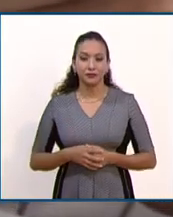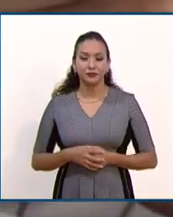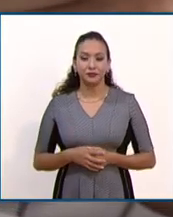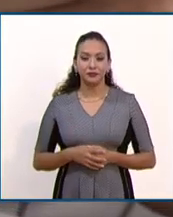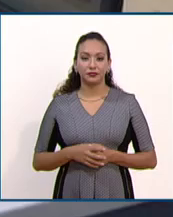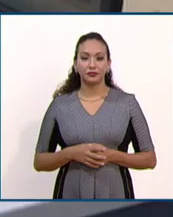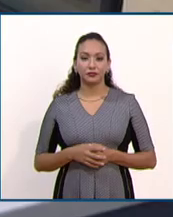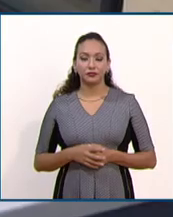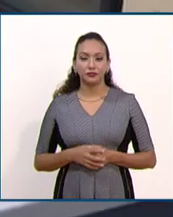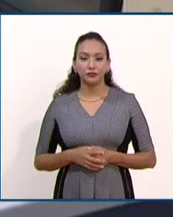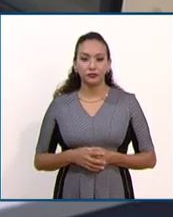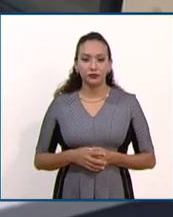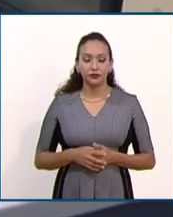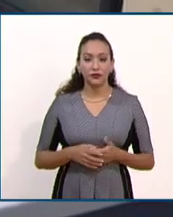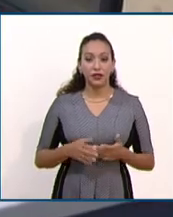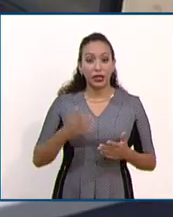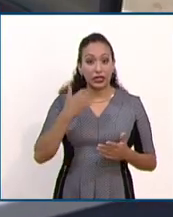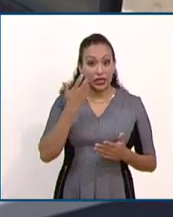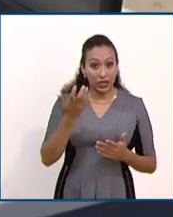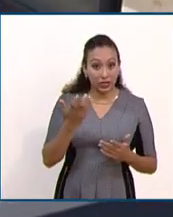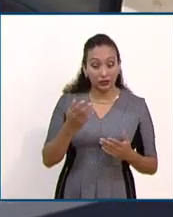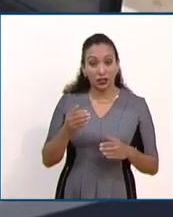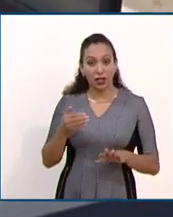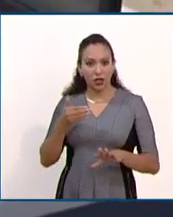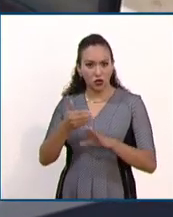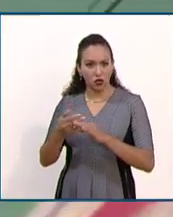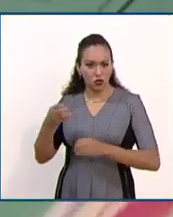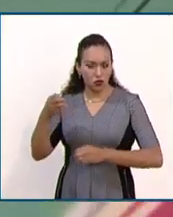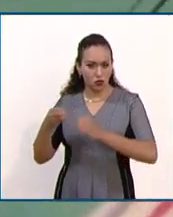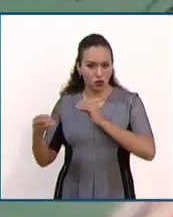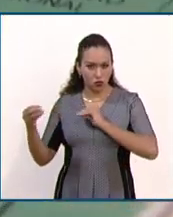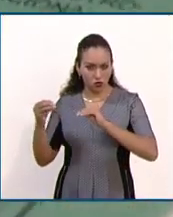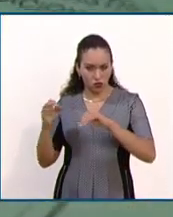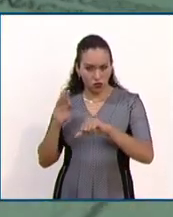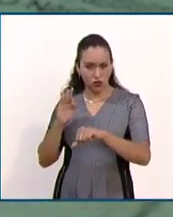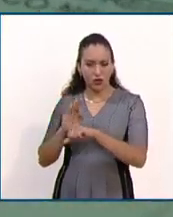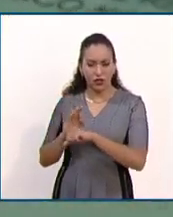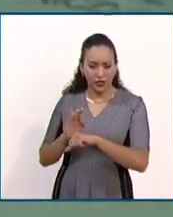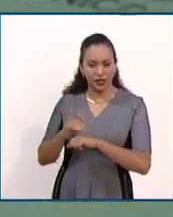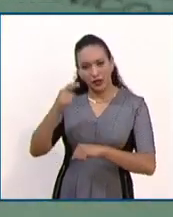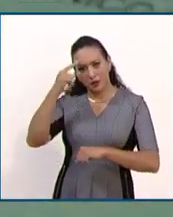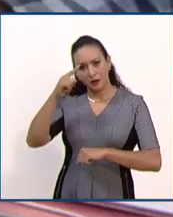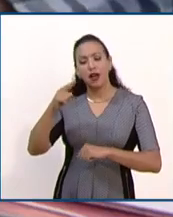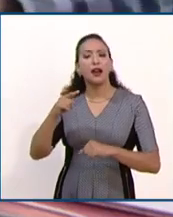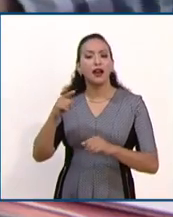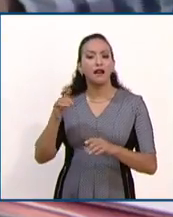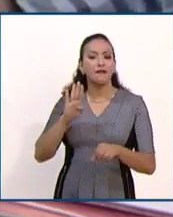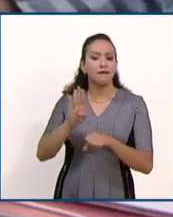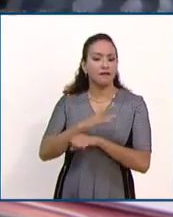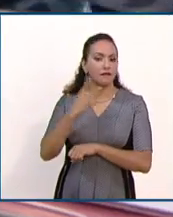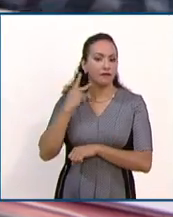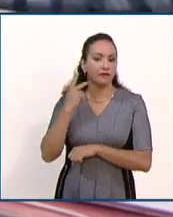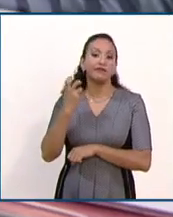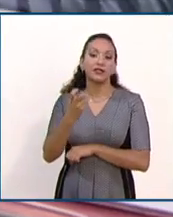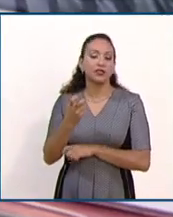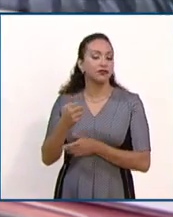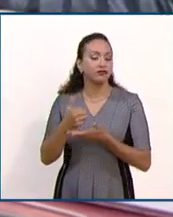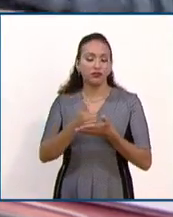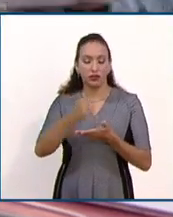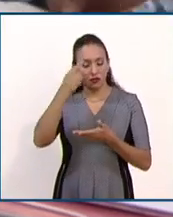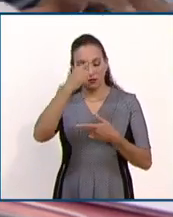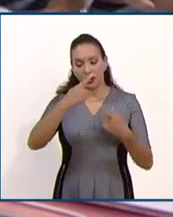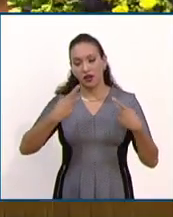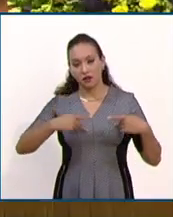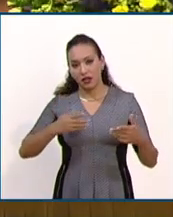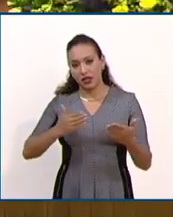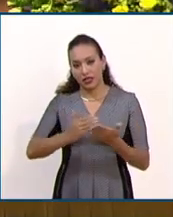Cualquier medida para neutralizar o inutilizar al juicio de amparo con fines políticos es un abierto atentado contra el Estado constitucional